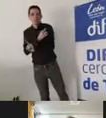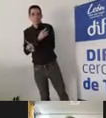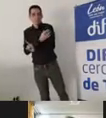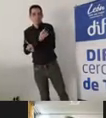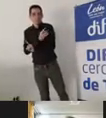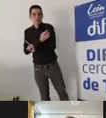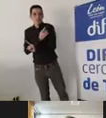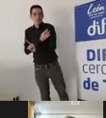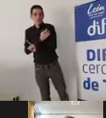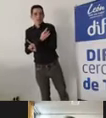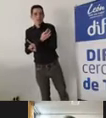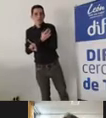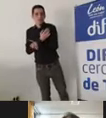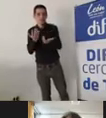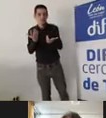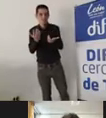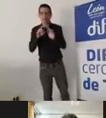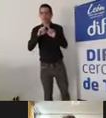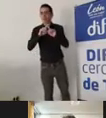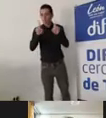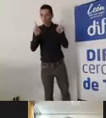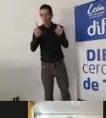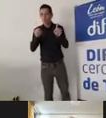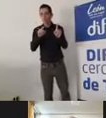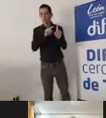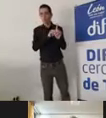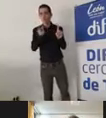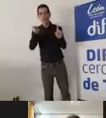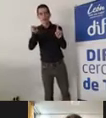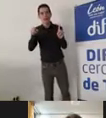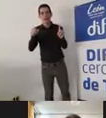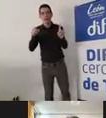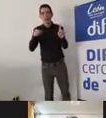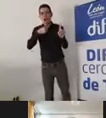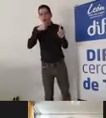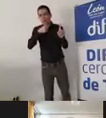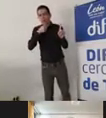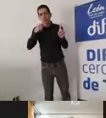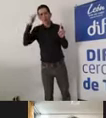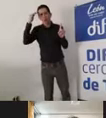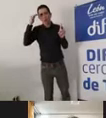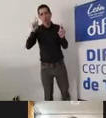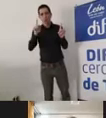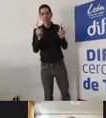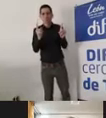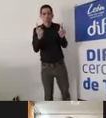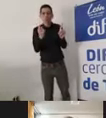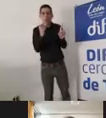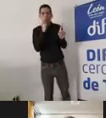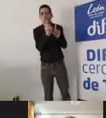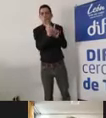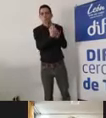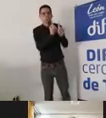más prevención y más miedo lo que transmite el joven. Y esto claramente no está bien, porque está asociado a estereotipos culturales de lo